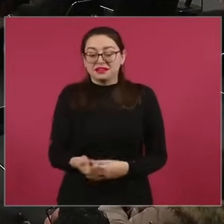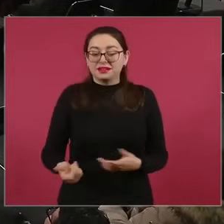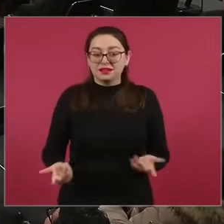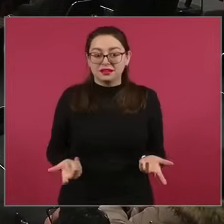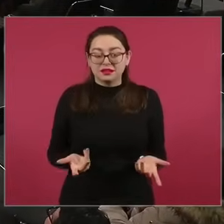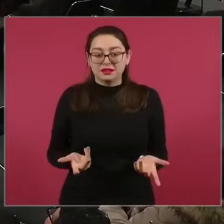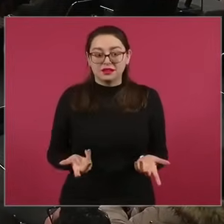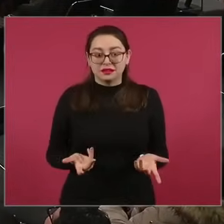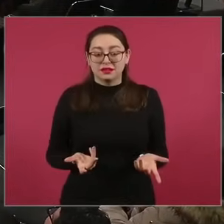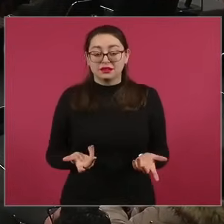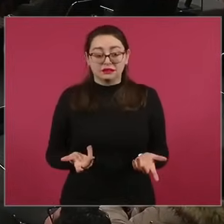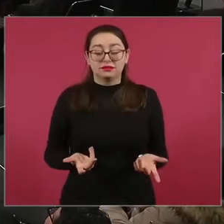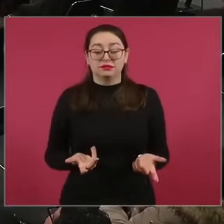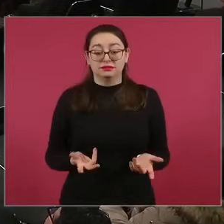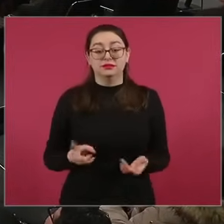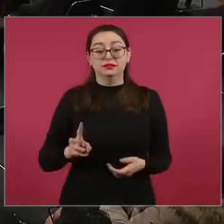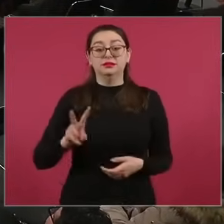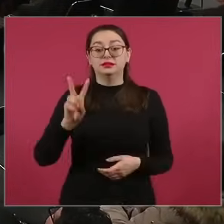están